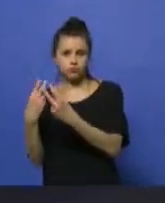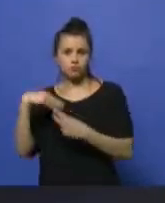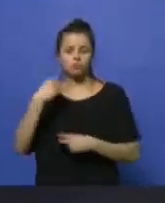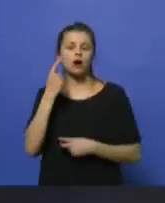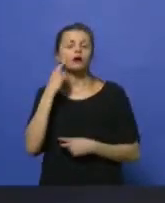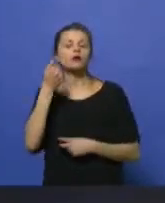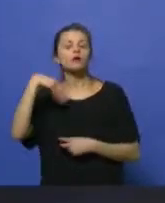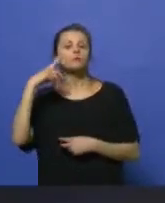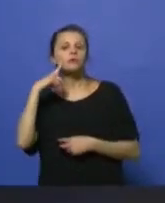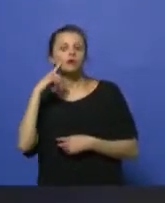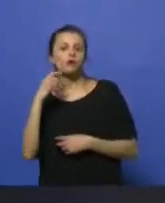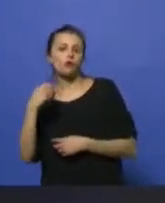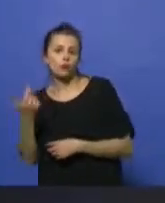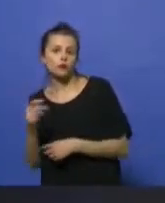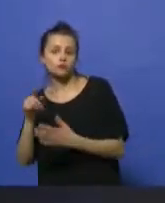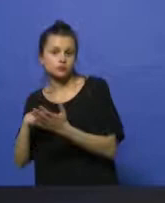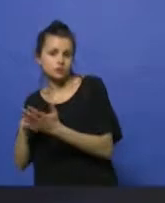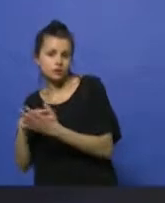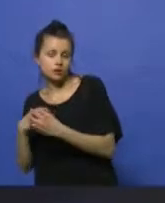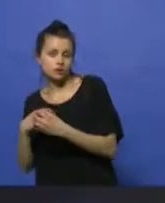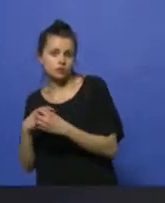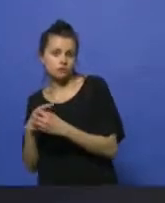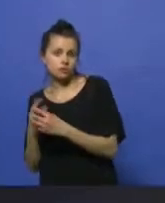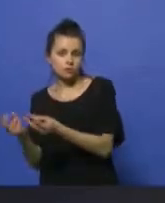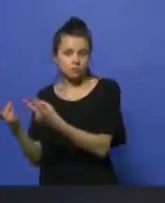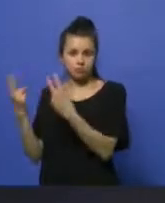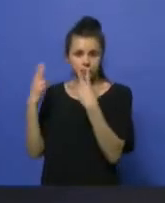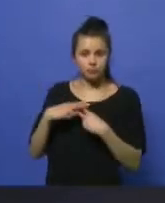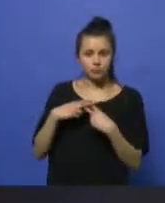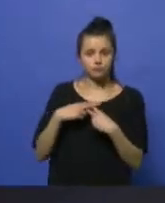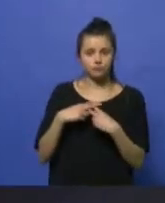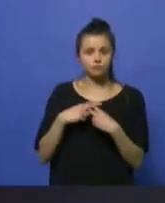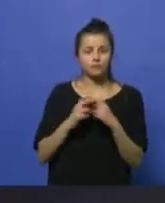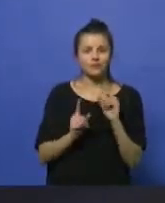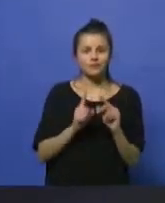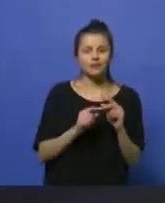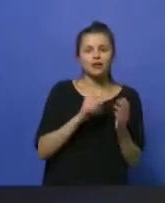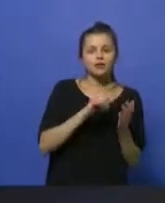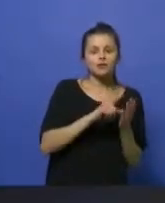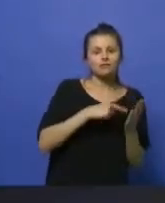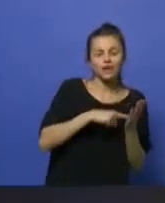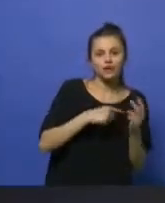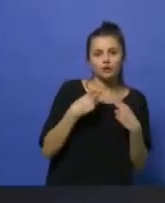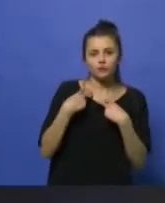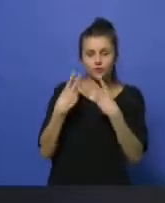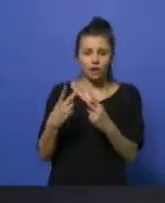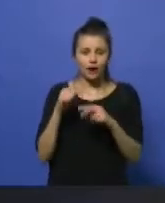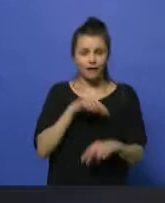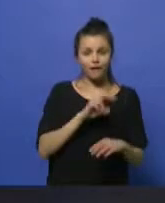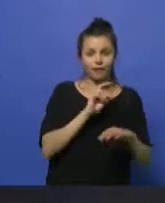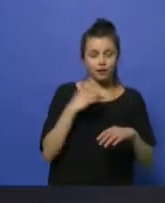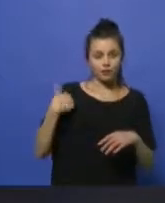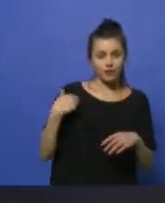comprarte celular allá y hacer más negocio. Y te sale lo mismo en algunos casos. El viaje y el teléfono, te sale lo mismo que el teléfono solo en